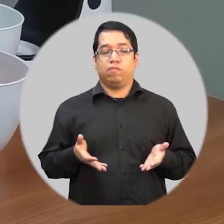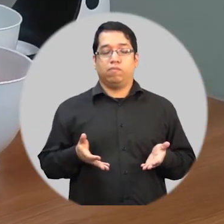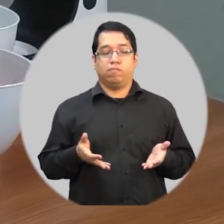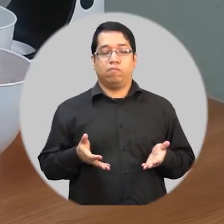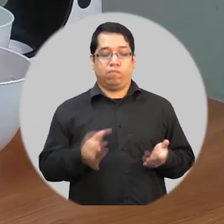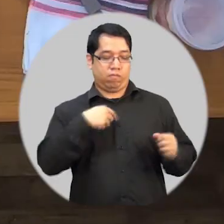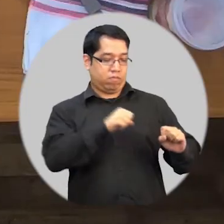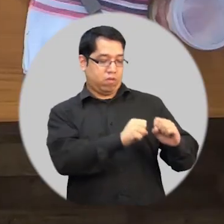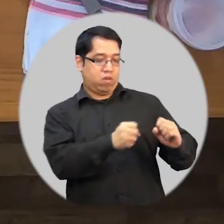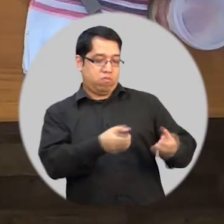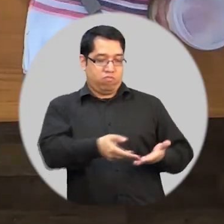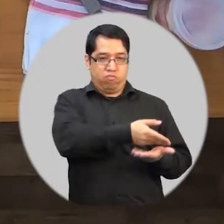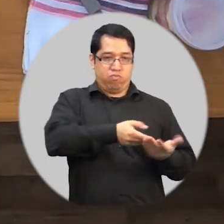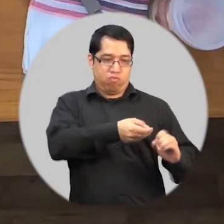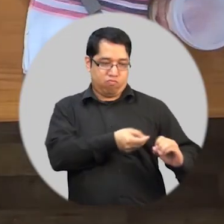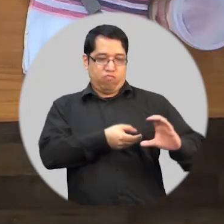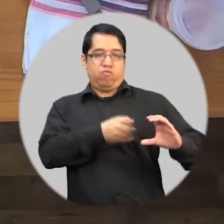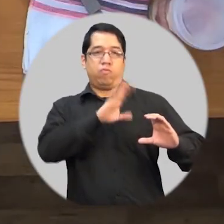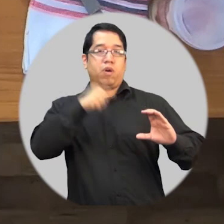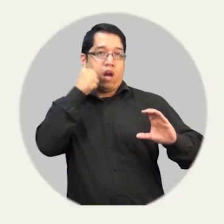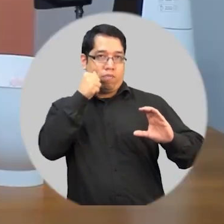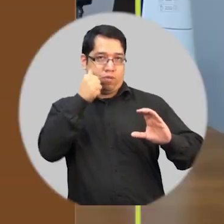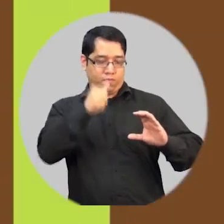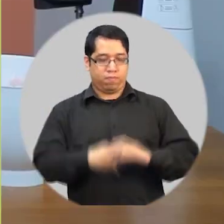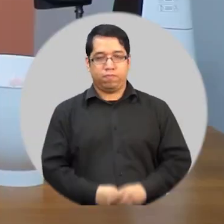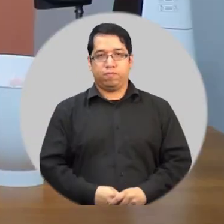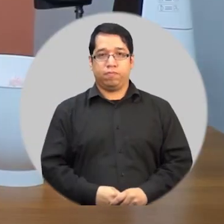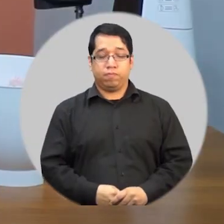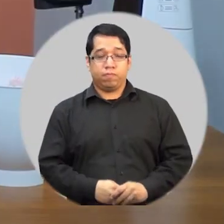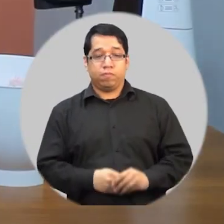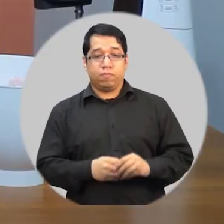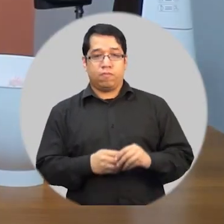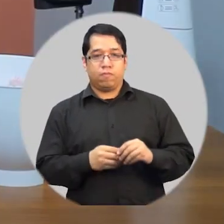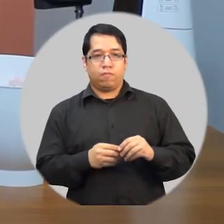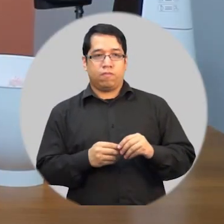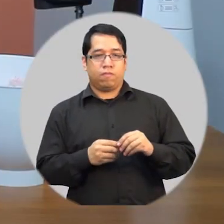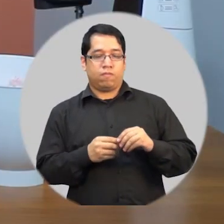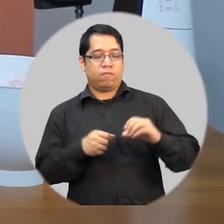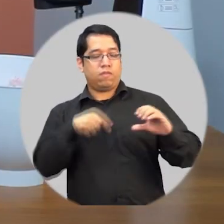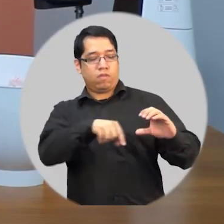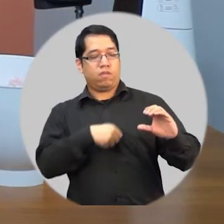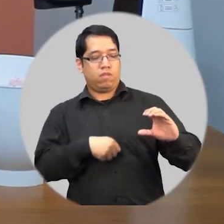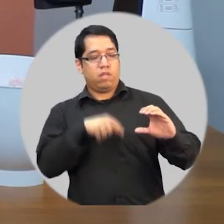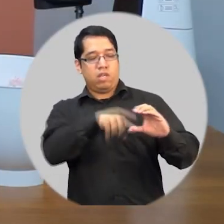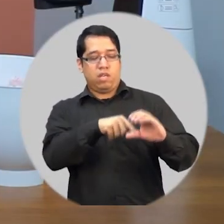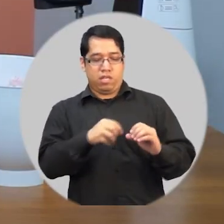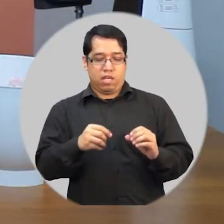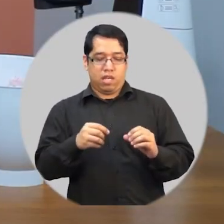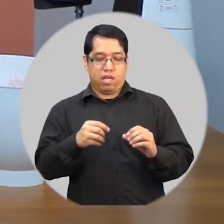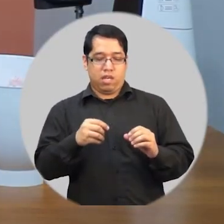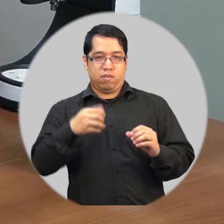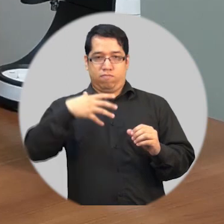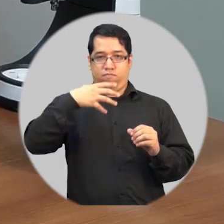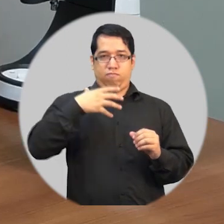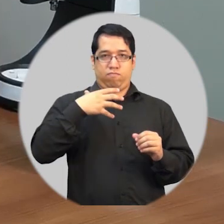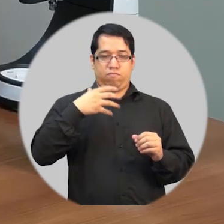mousse de caramelo. Bueno, acá tenemos ya nuestra crema semi batida y voy a estar